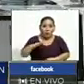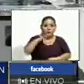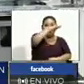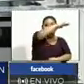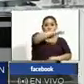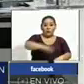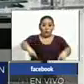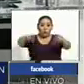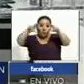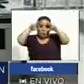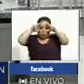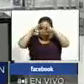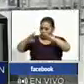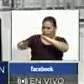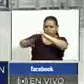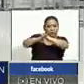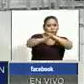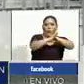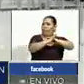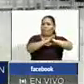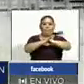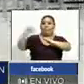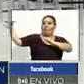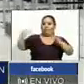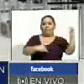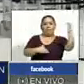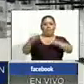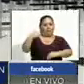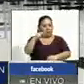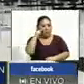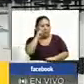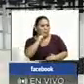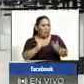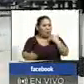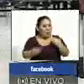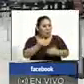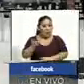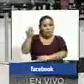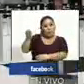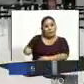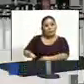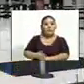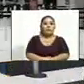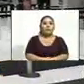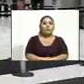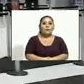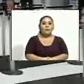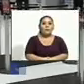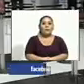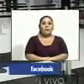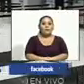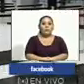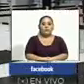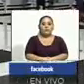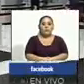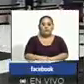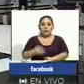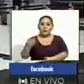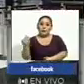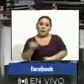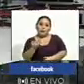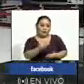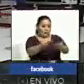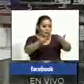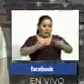de El Salvador como medida por la pandemia del COVID-19. Escuchemos más detalles a continuación de parte de las autoridades. Necesitamos apoyo del sector